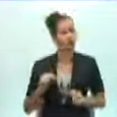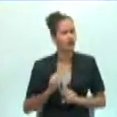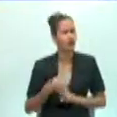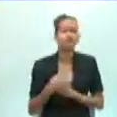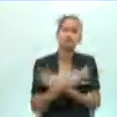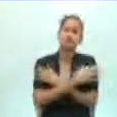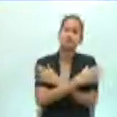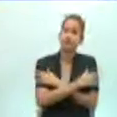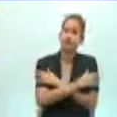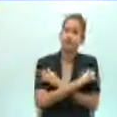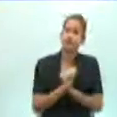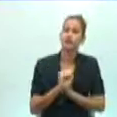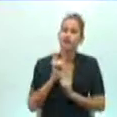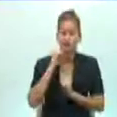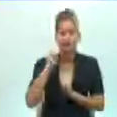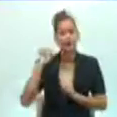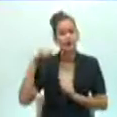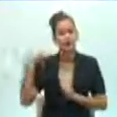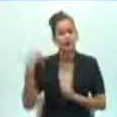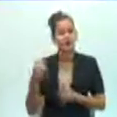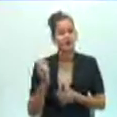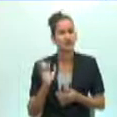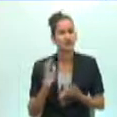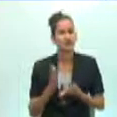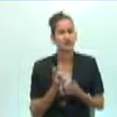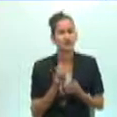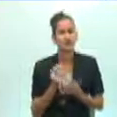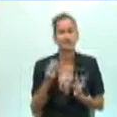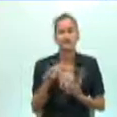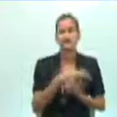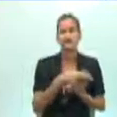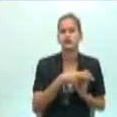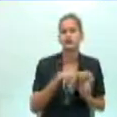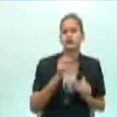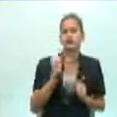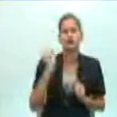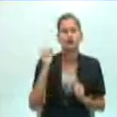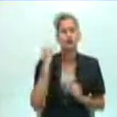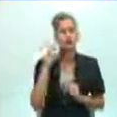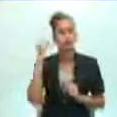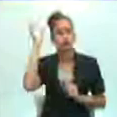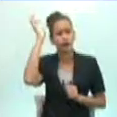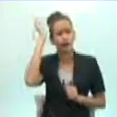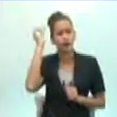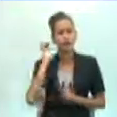y nos vemos en el próximo encuentro con la asignatura Lengua Española.